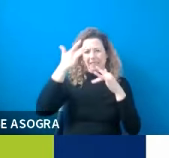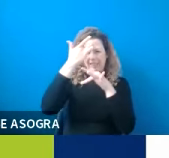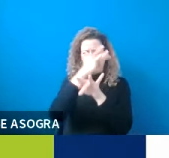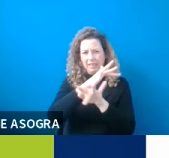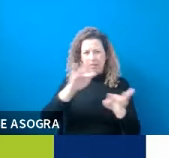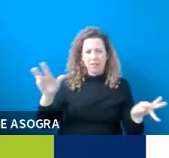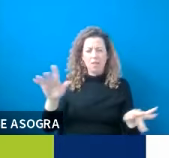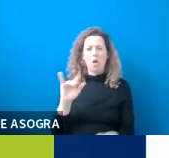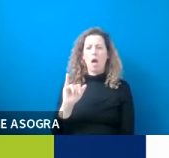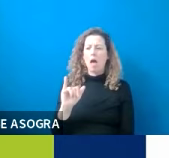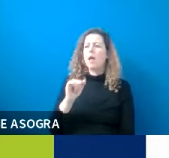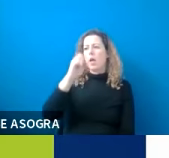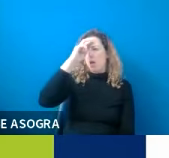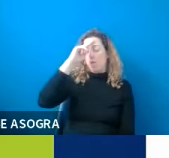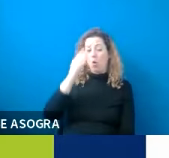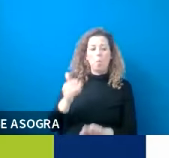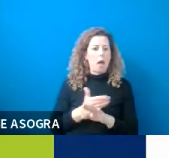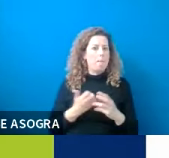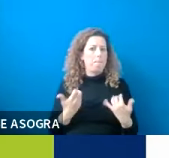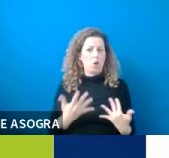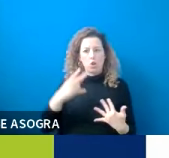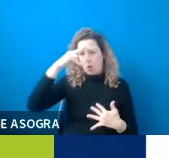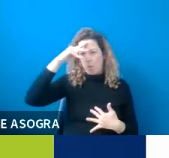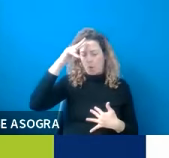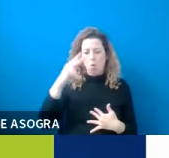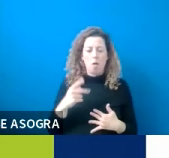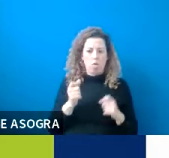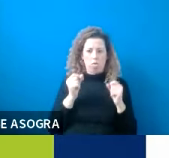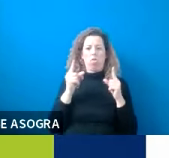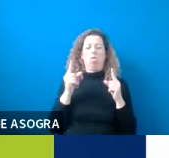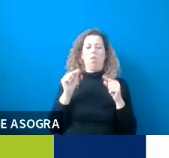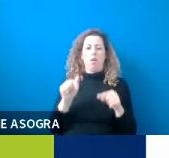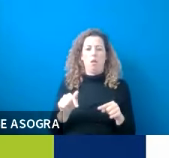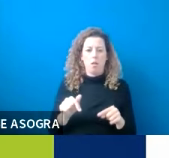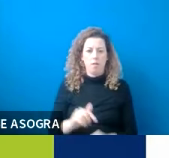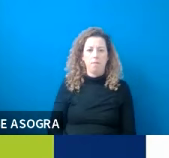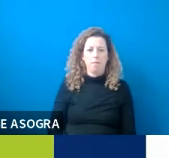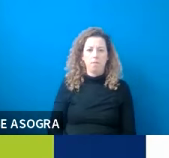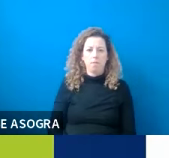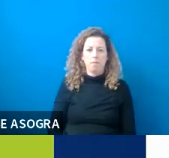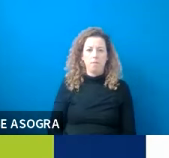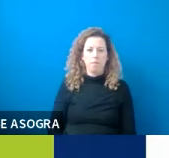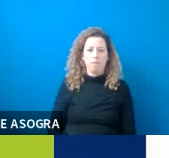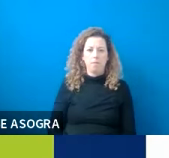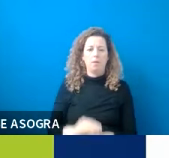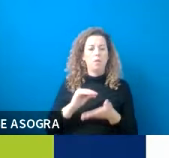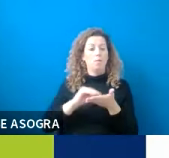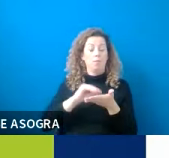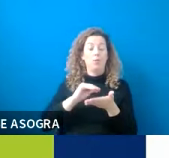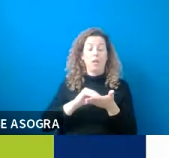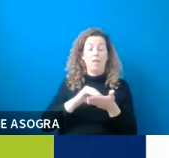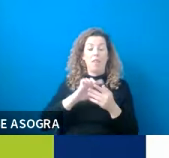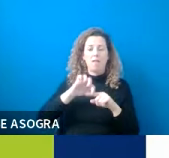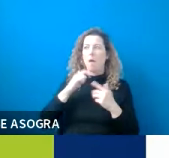y las familias se preocupan antes del servicio más conocido y los niños llegan más pequeñitos y en muchos casos llegan todavía las